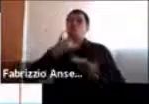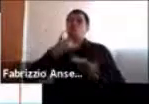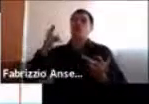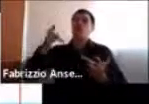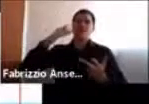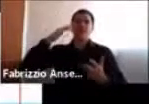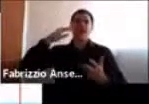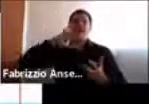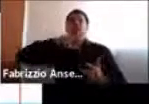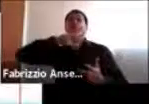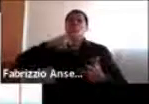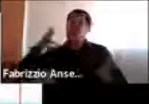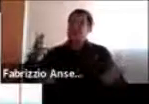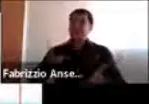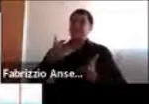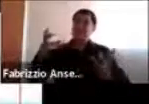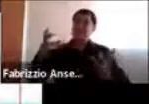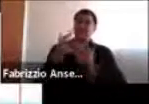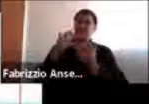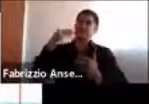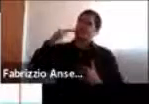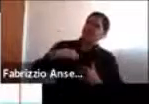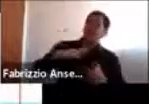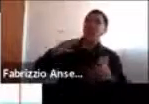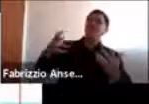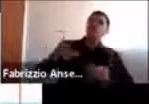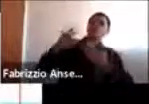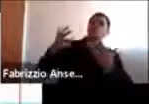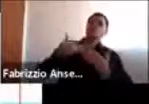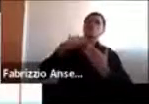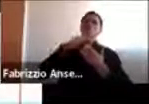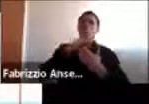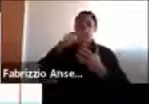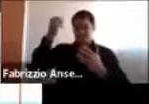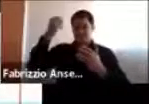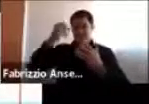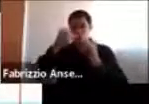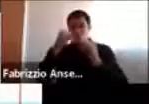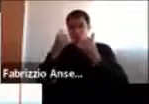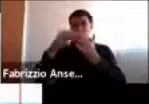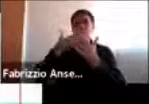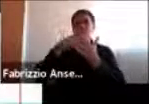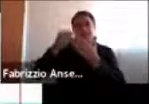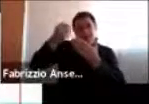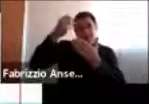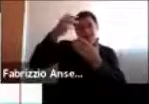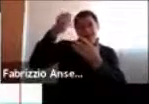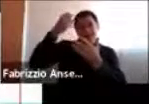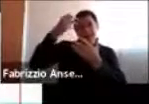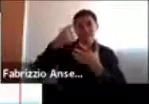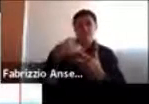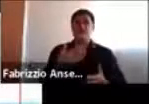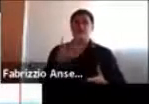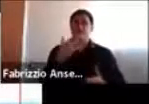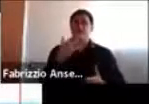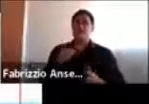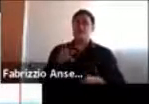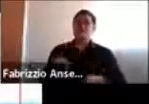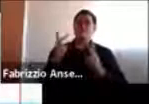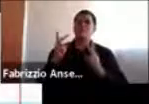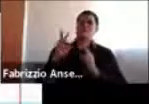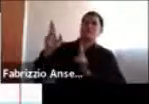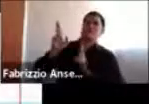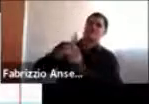frente a sus propios aprendizajes y frente al uso de este juego ya por un lado la relación esto mejora la relación adulto